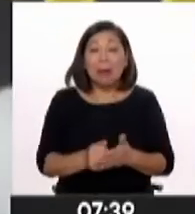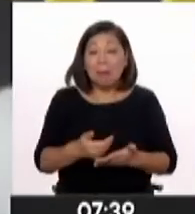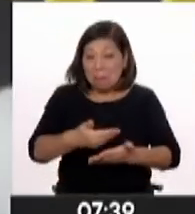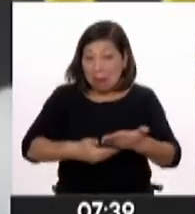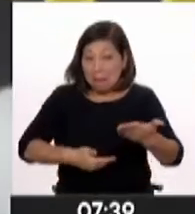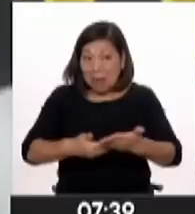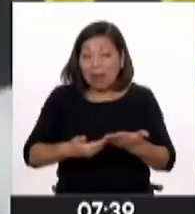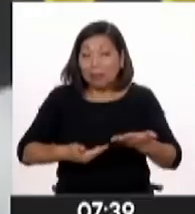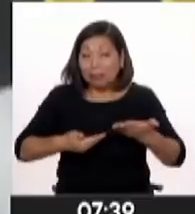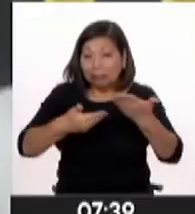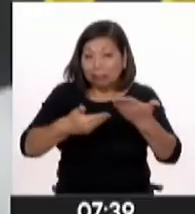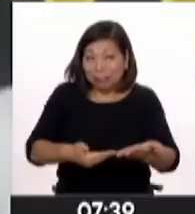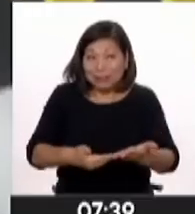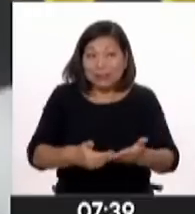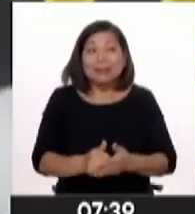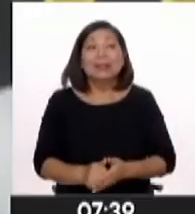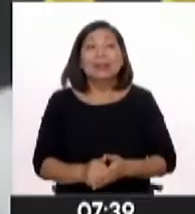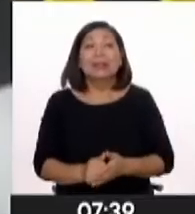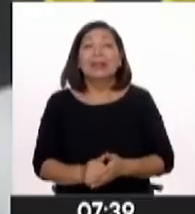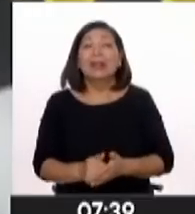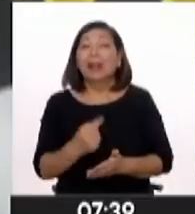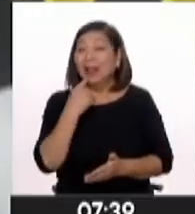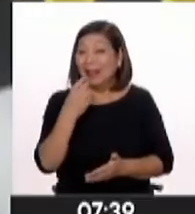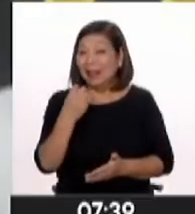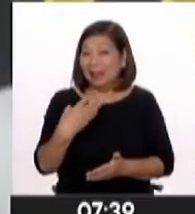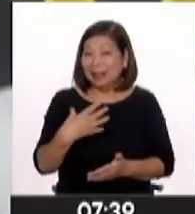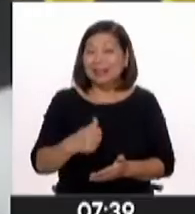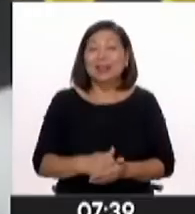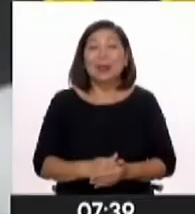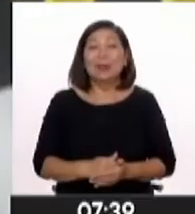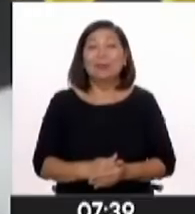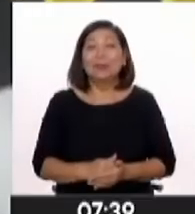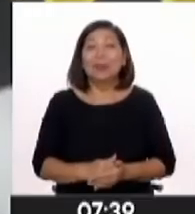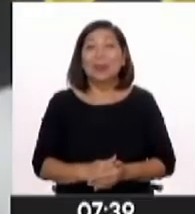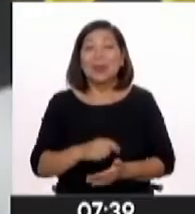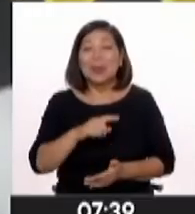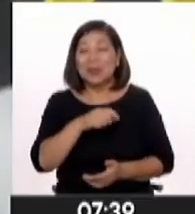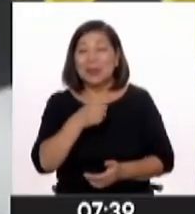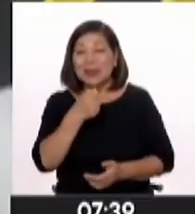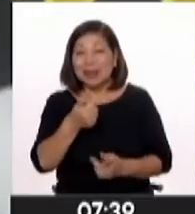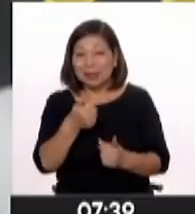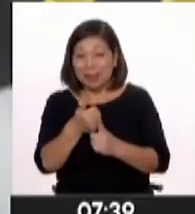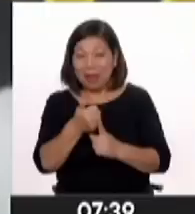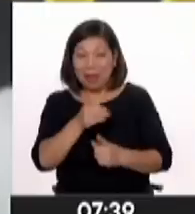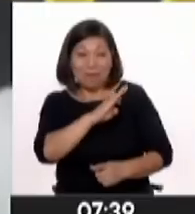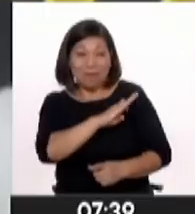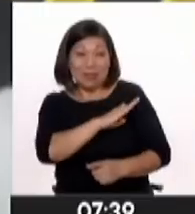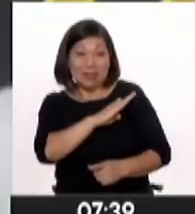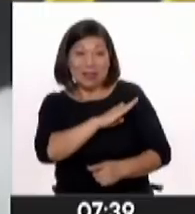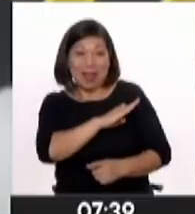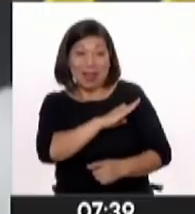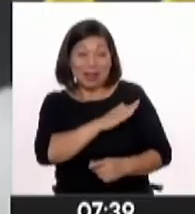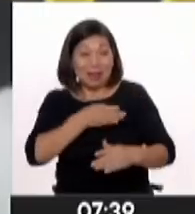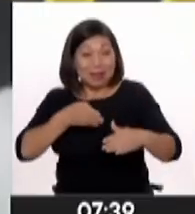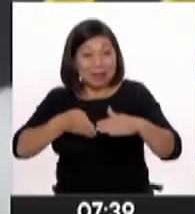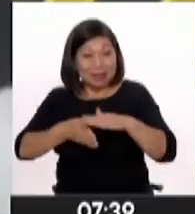tienen que presentar. Hay que recordar que, según nos indicaba Cintia Malpartida, la propia fiscal de la Nación, Patricia Benavides, ha